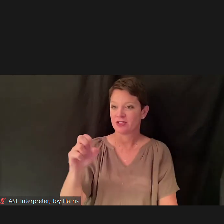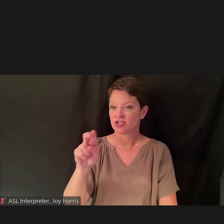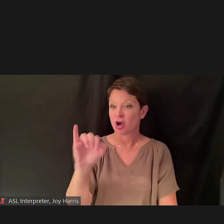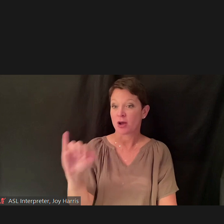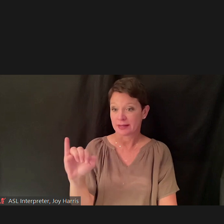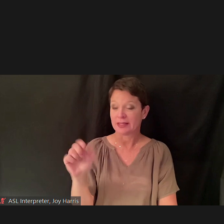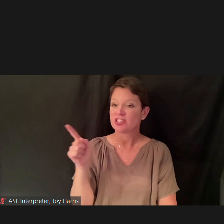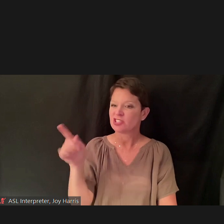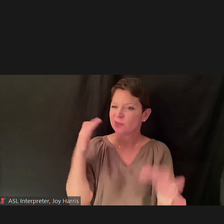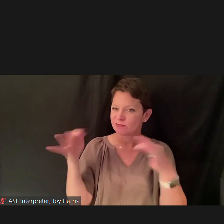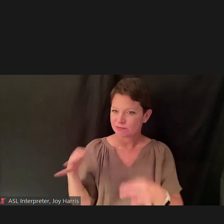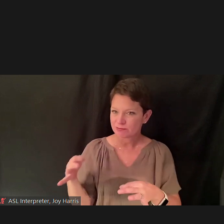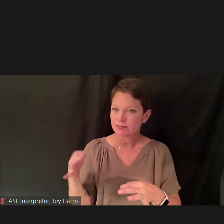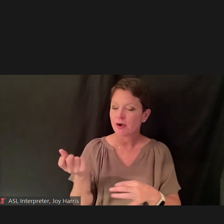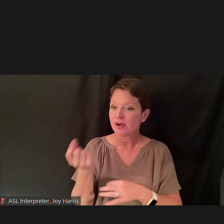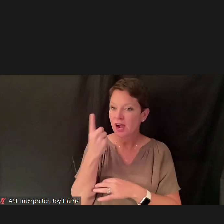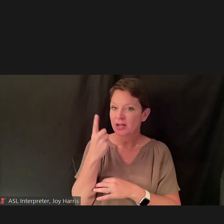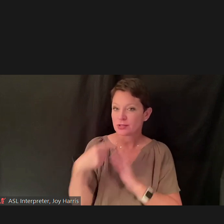Ahora